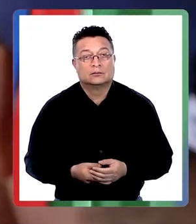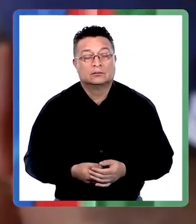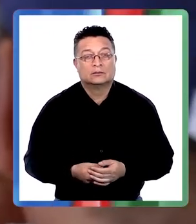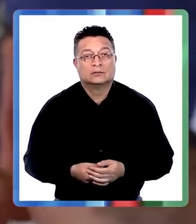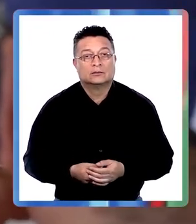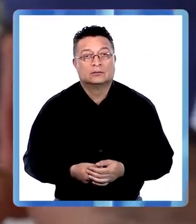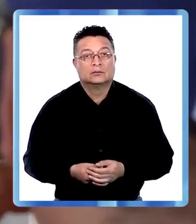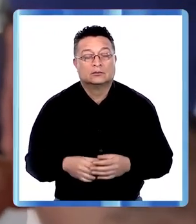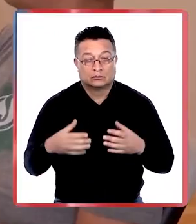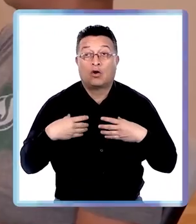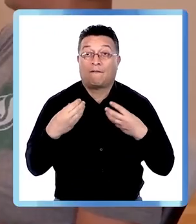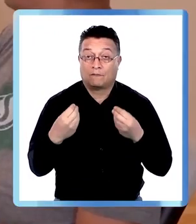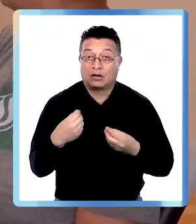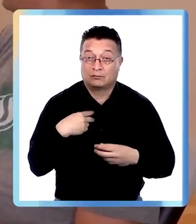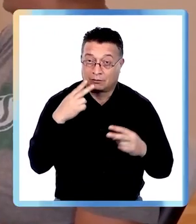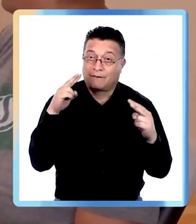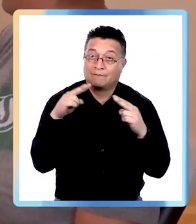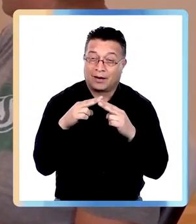Es bueno verte.